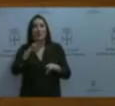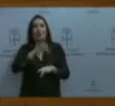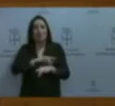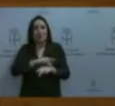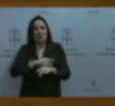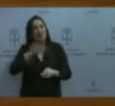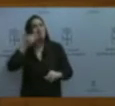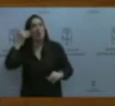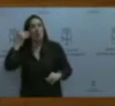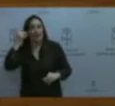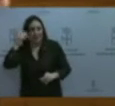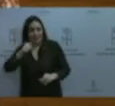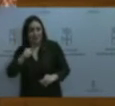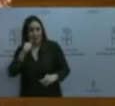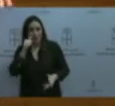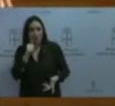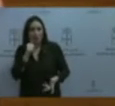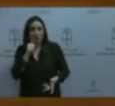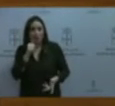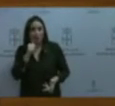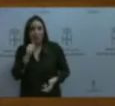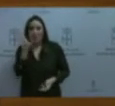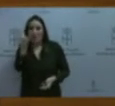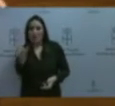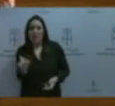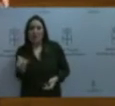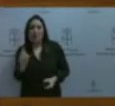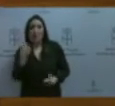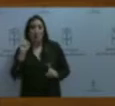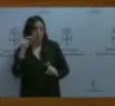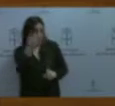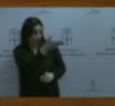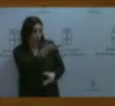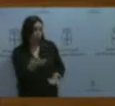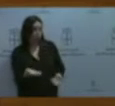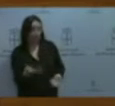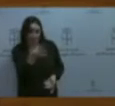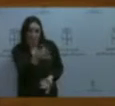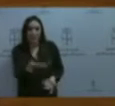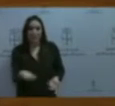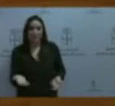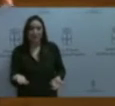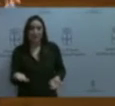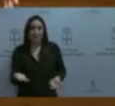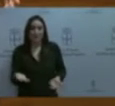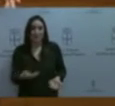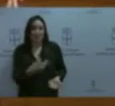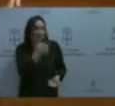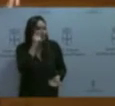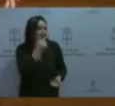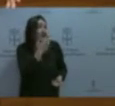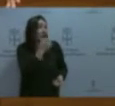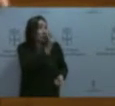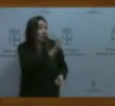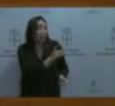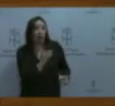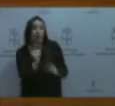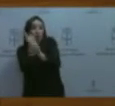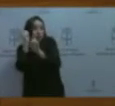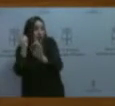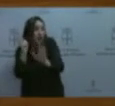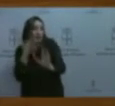prestigio y que ha sido además su profesor. No sé si tiene además alguna animadversión contra él, si le ha